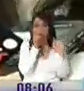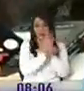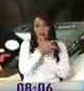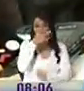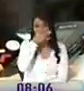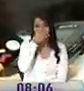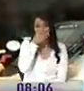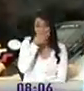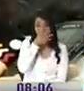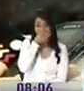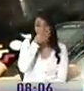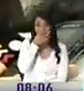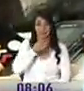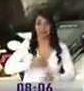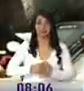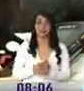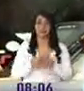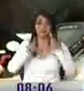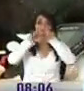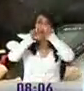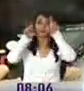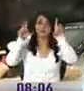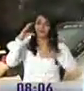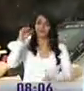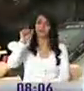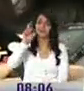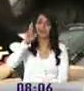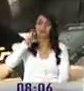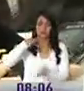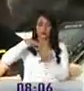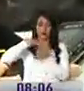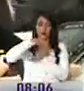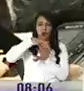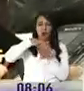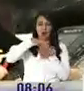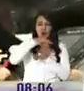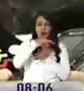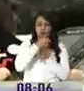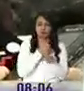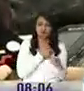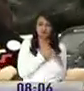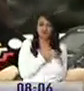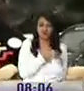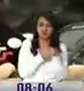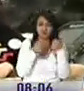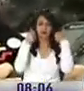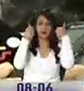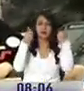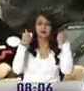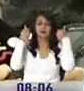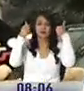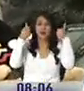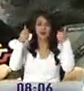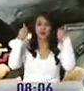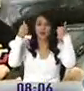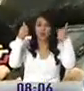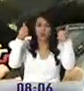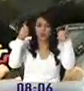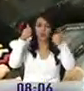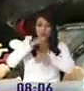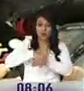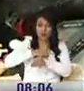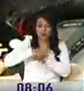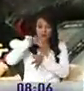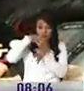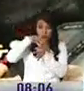manipulación de la empresa cedatos para favorecer a uno de los candidatos a partir de el fraude que